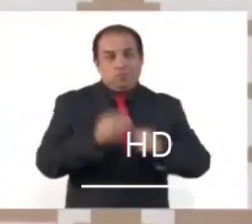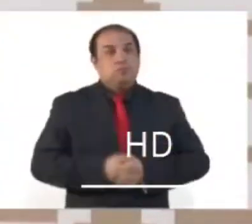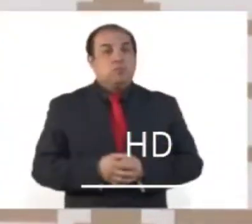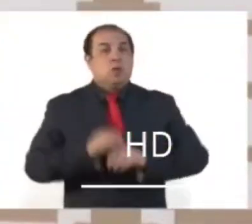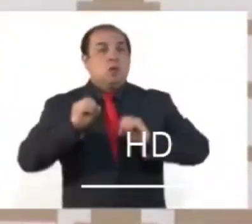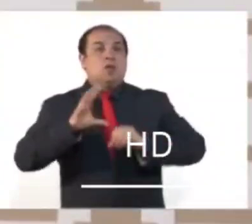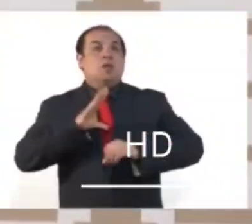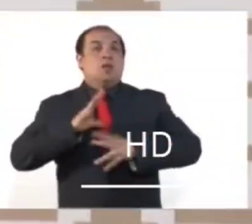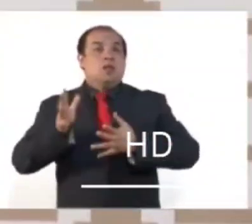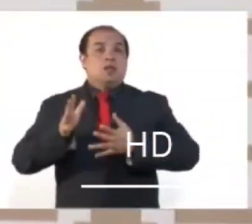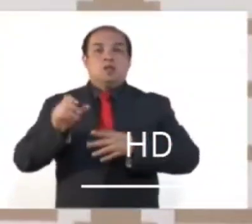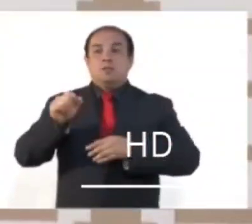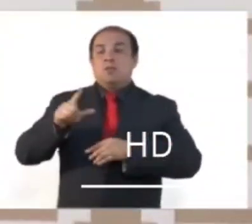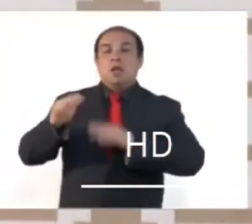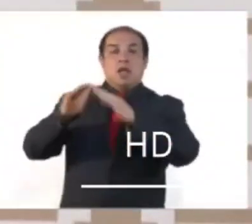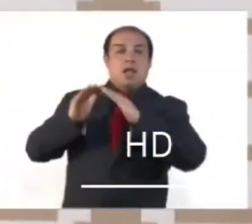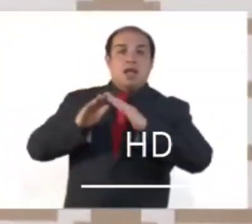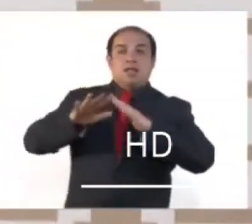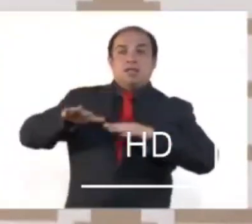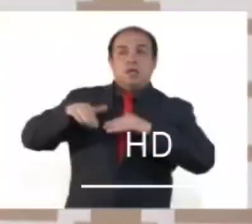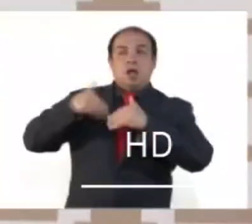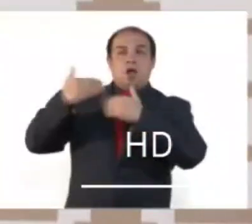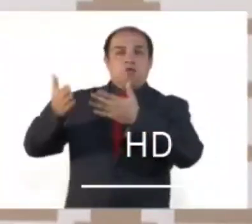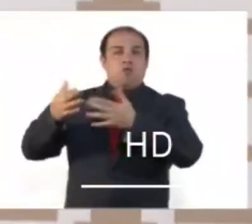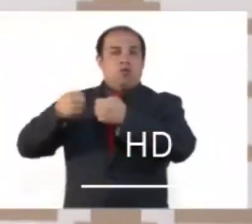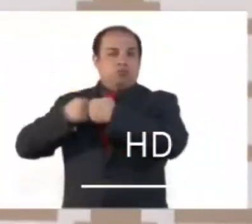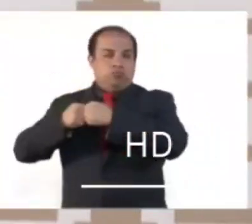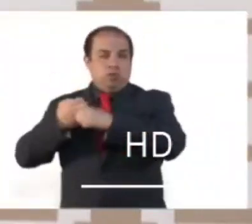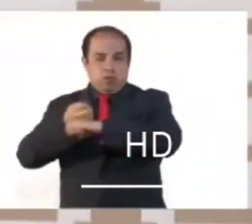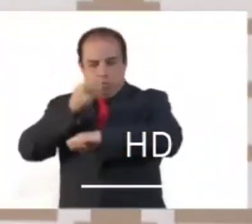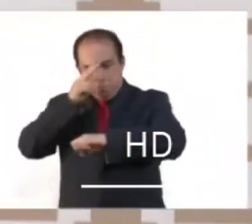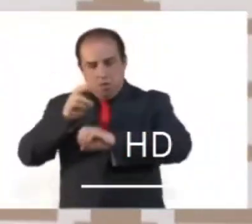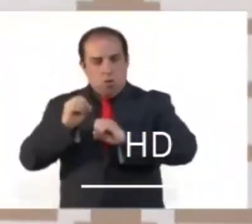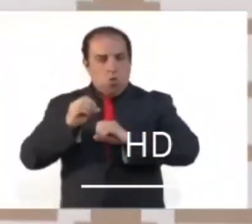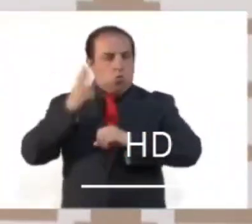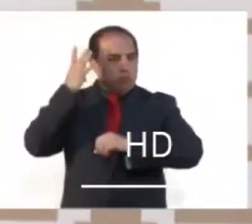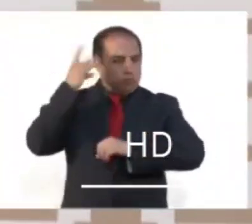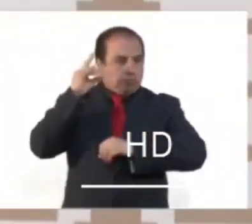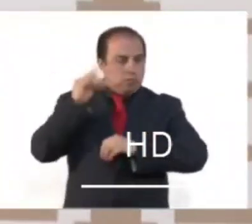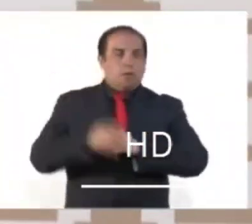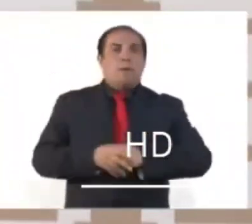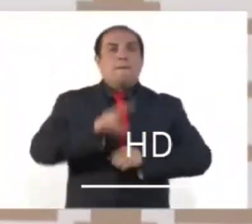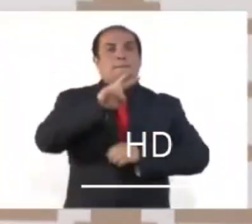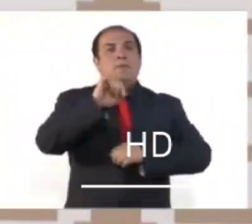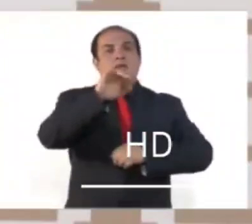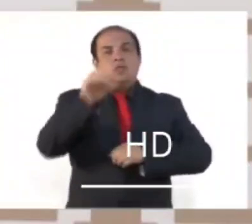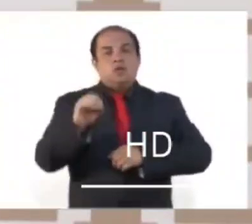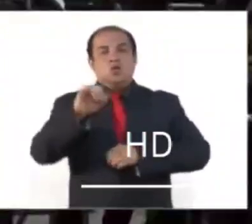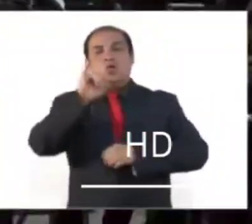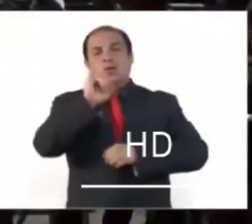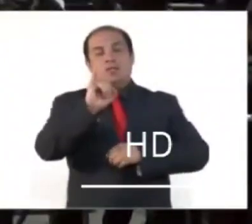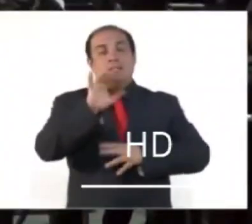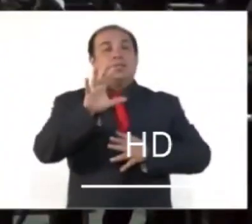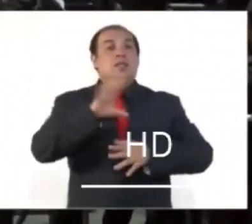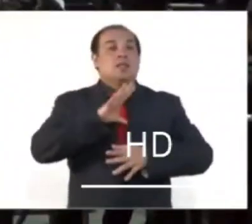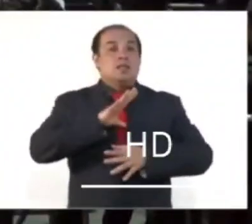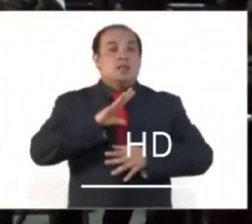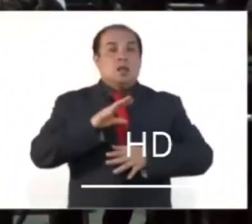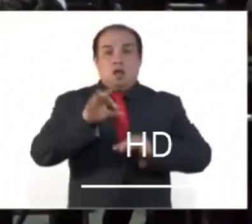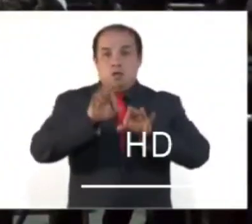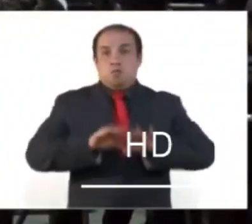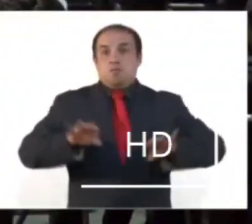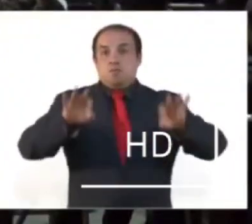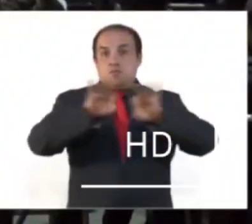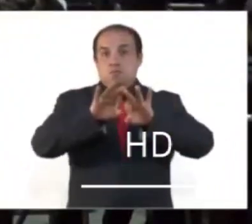la zona metropolitana. Lo de Vallejo y es realmente creo que un gran logro de la actual administración y va muy